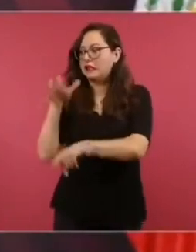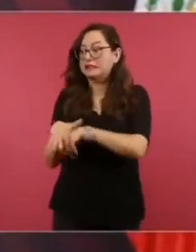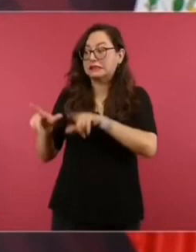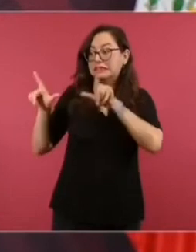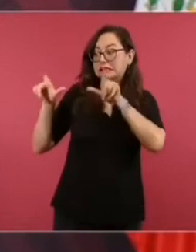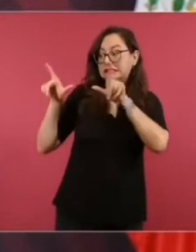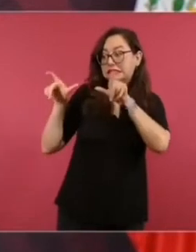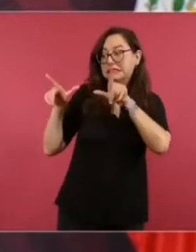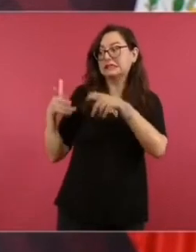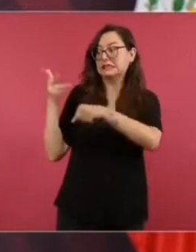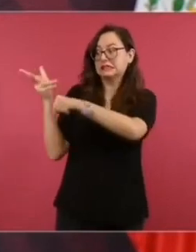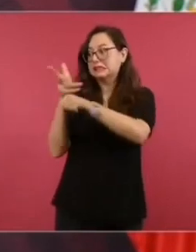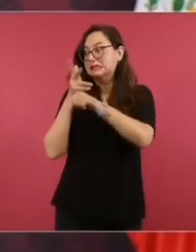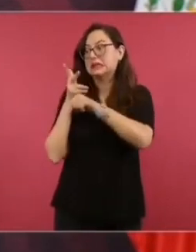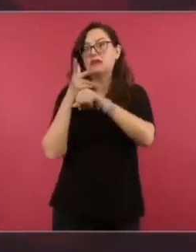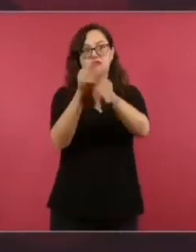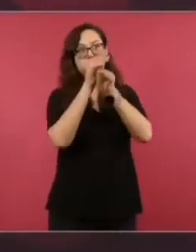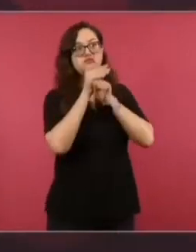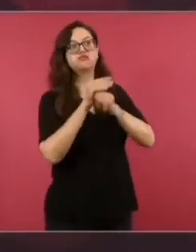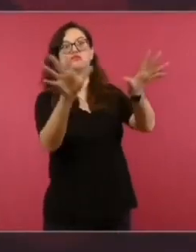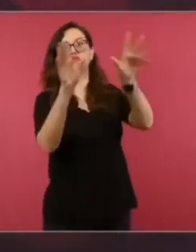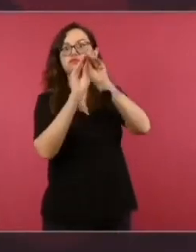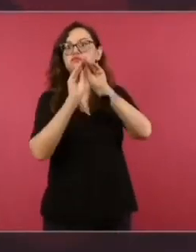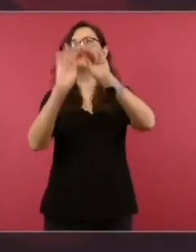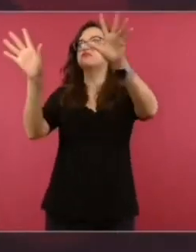tienen elementos para